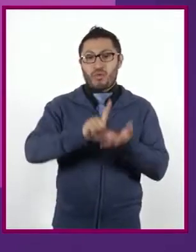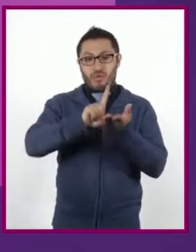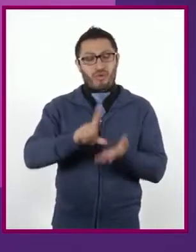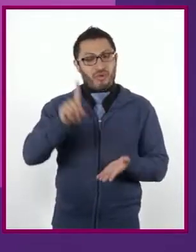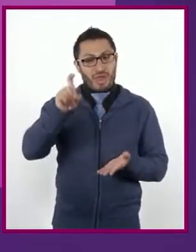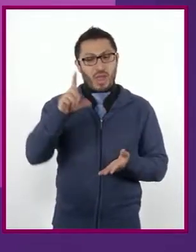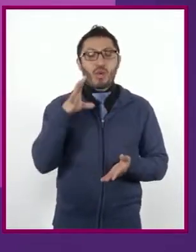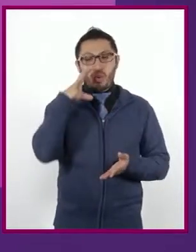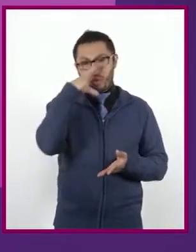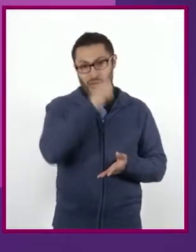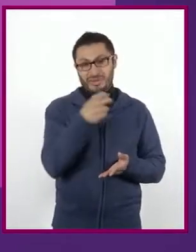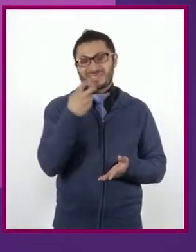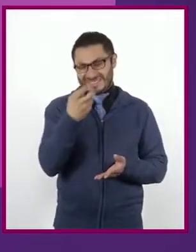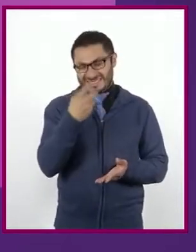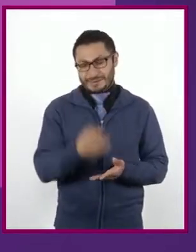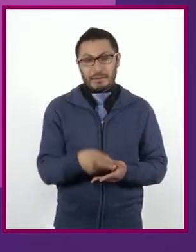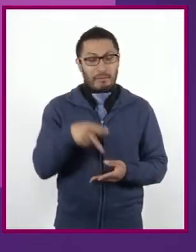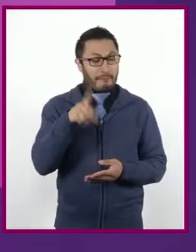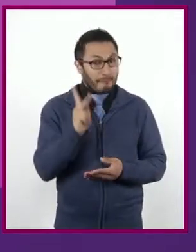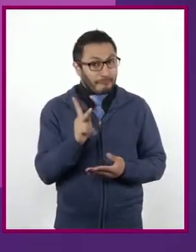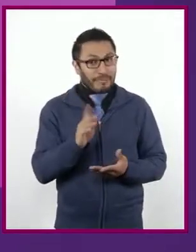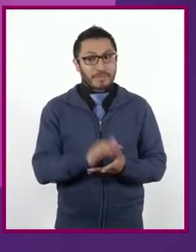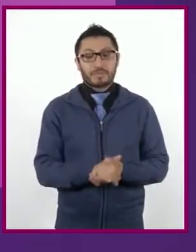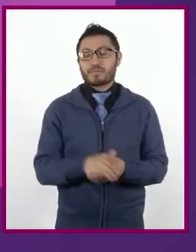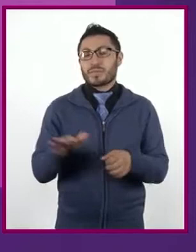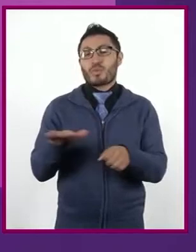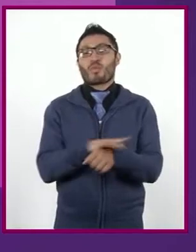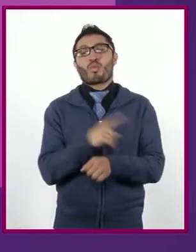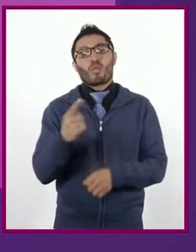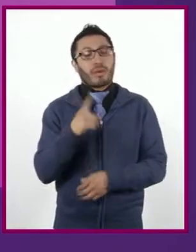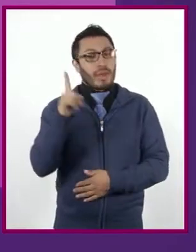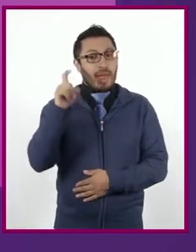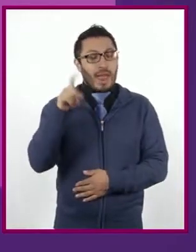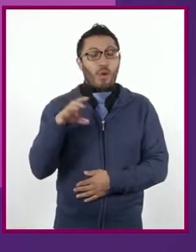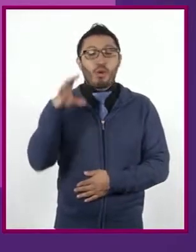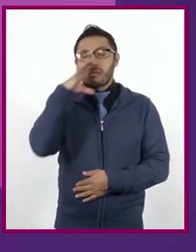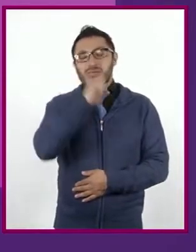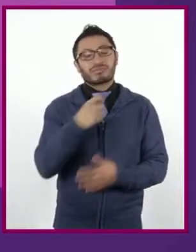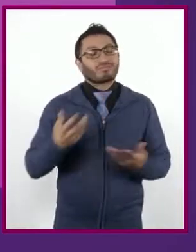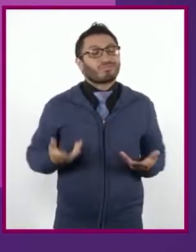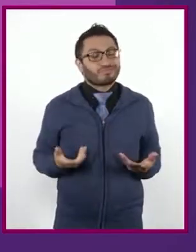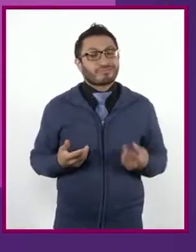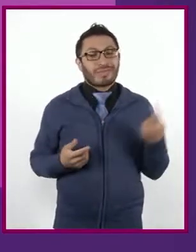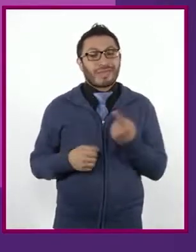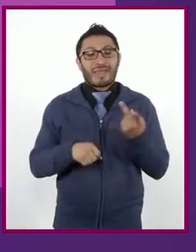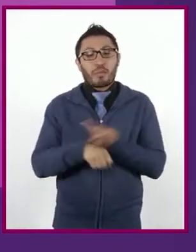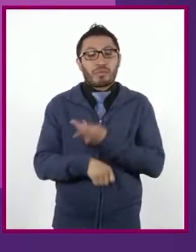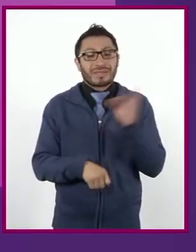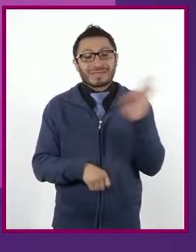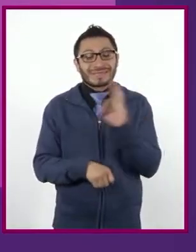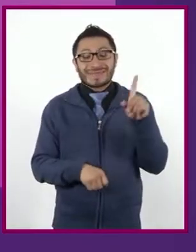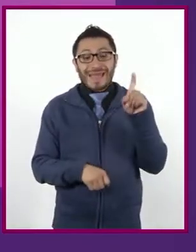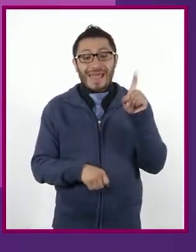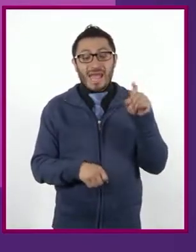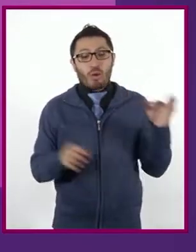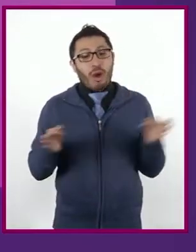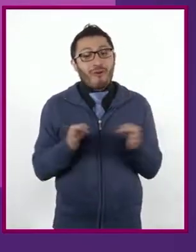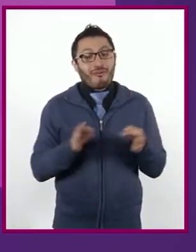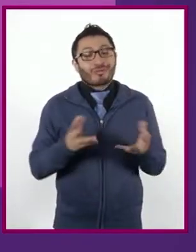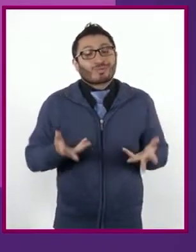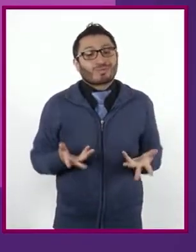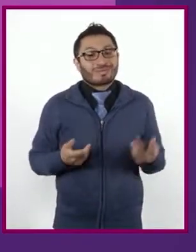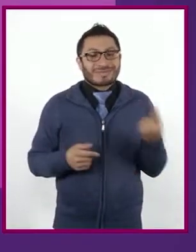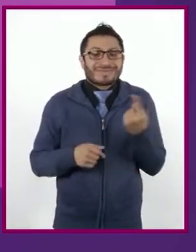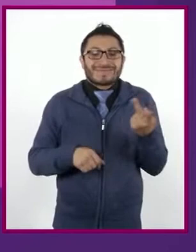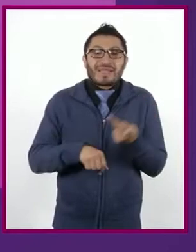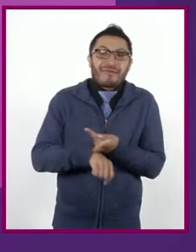agua caliente. ¿Te has preguntado por qué piden agua caliente? ¿Qué sucedería si lo haces con agua fría? ¿Qué